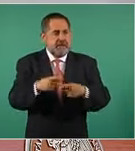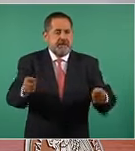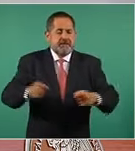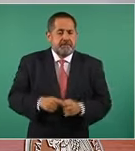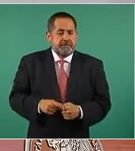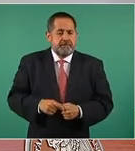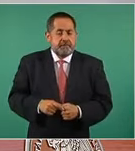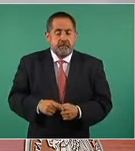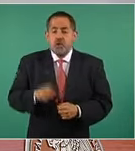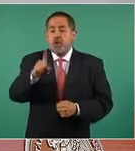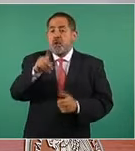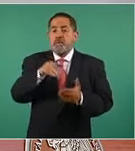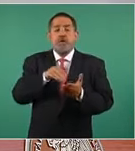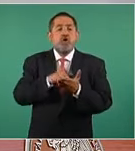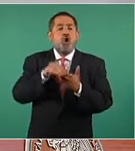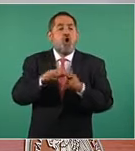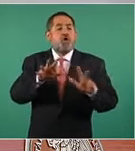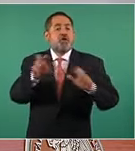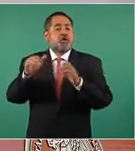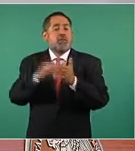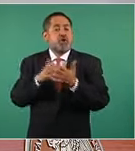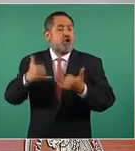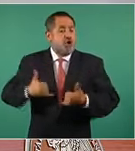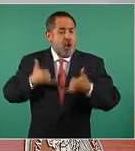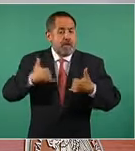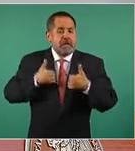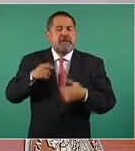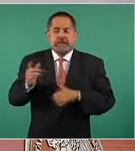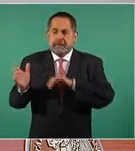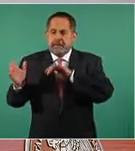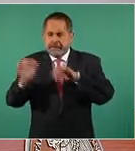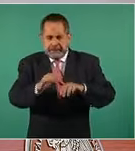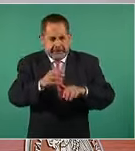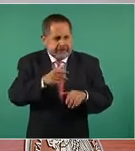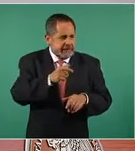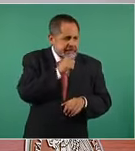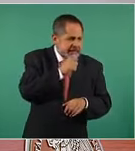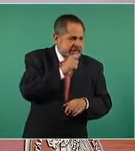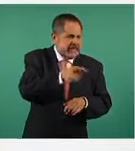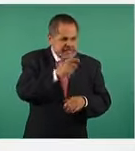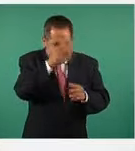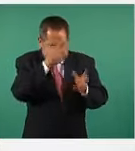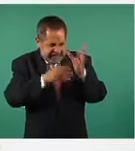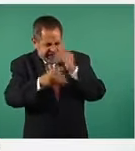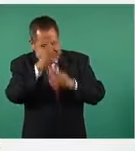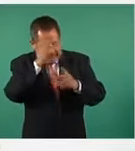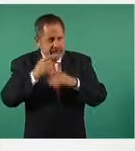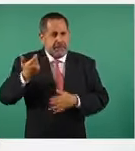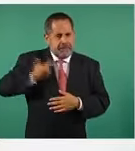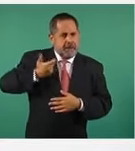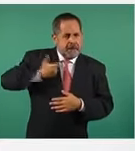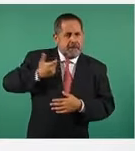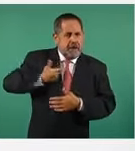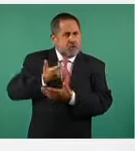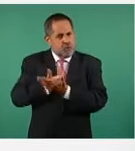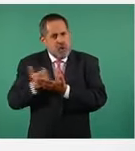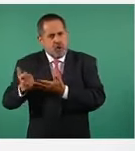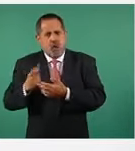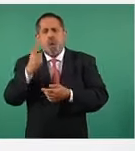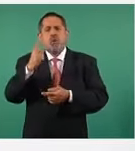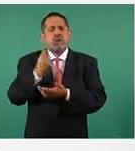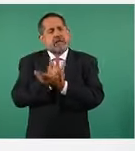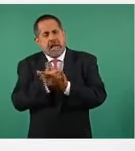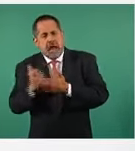1,800,000 jóvenes han trabajado como aprendices con una percepción de un salario